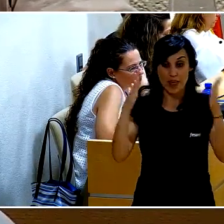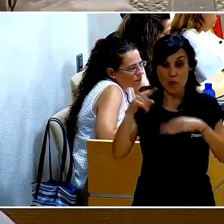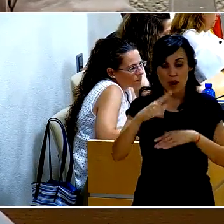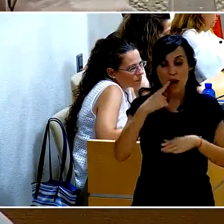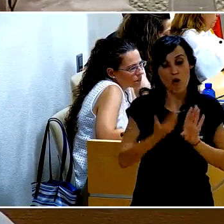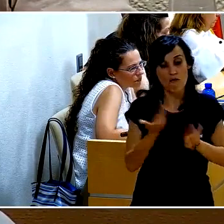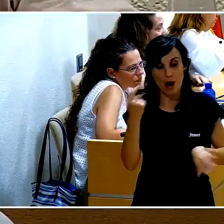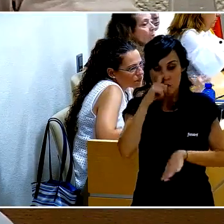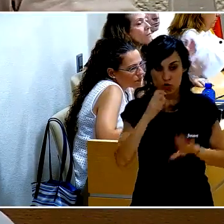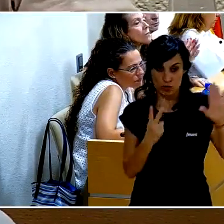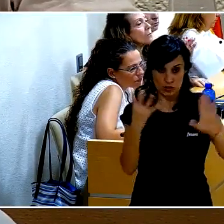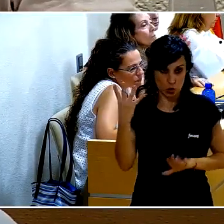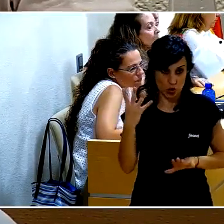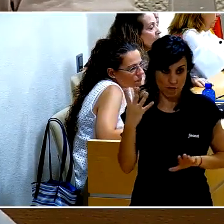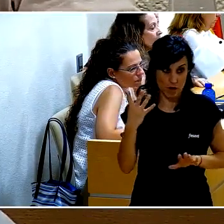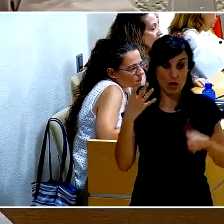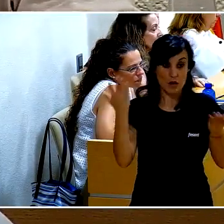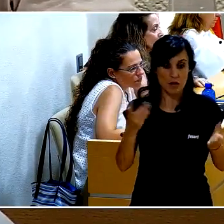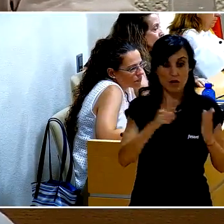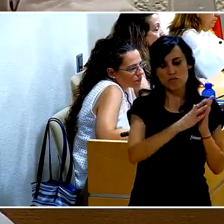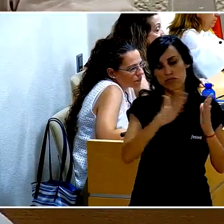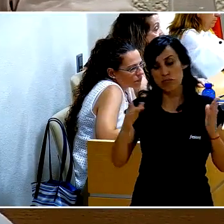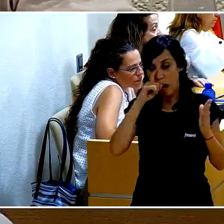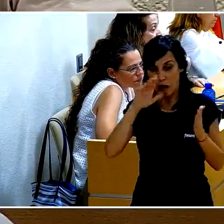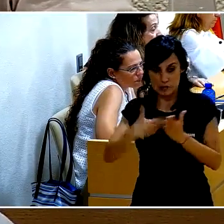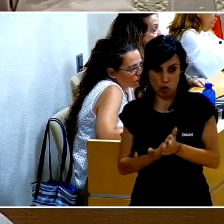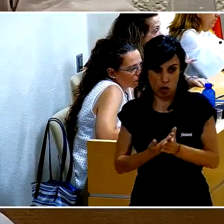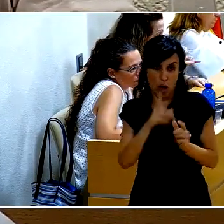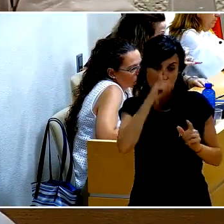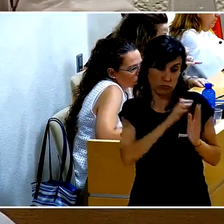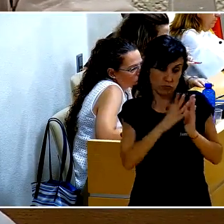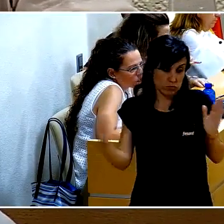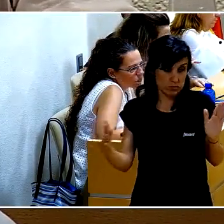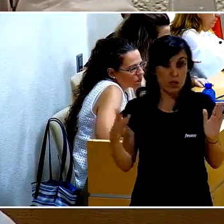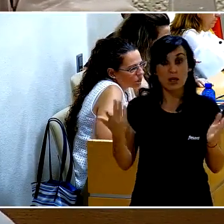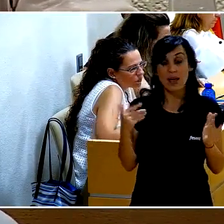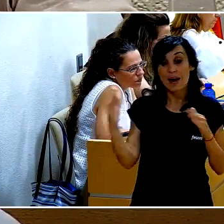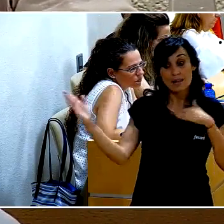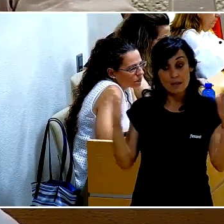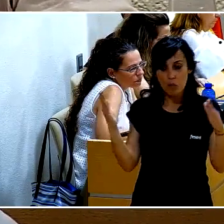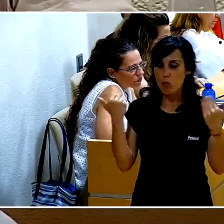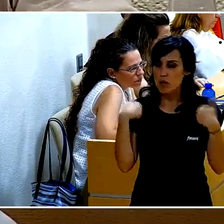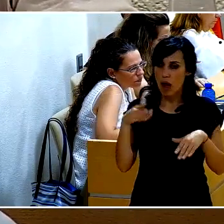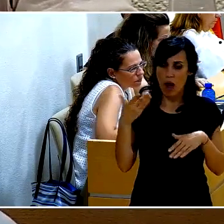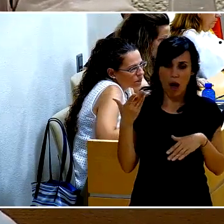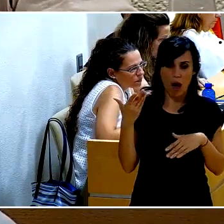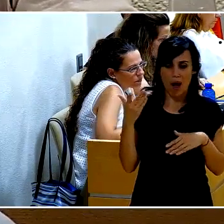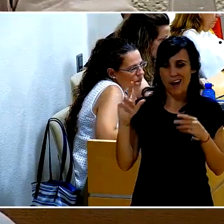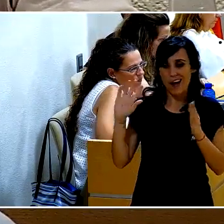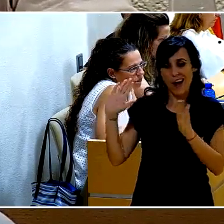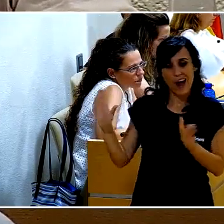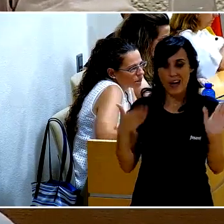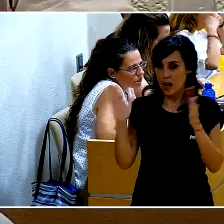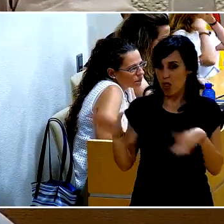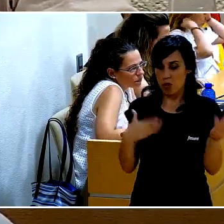en el 79. Desde entonces ha llovido mucho. Durante este tiempo ha muerto y ha nacido una generación sin que hubiera